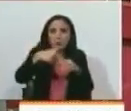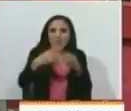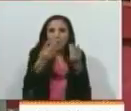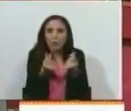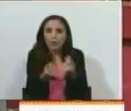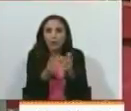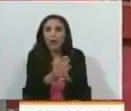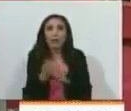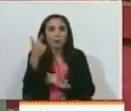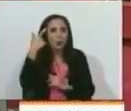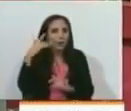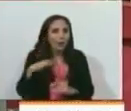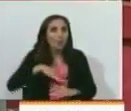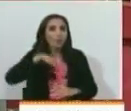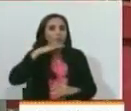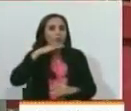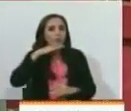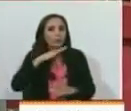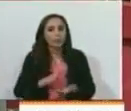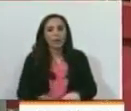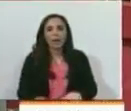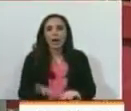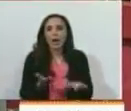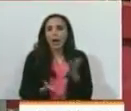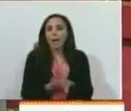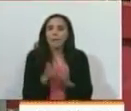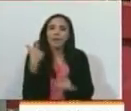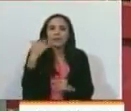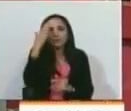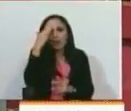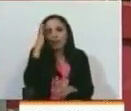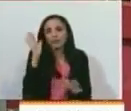no se atreve a agarrar un viaje largo porque es un riesgo, pues.